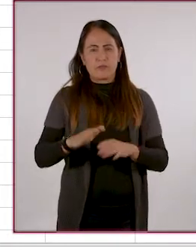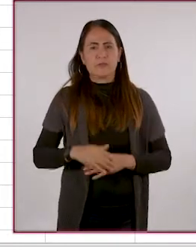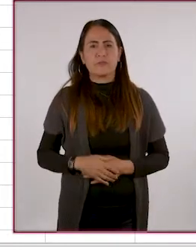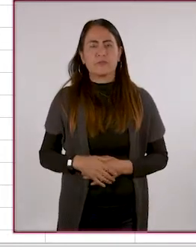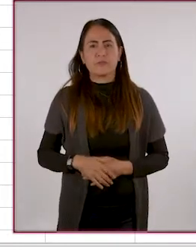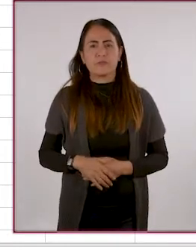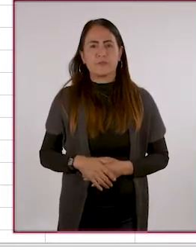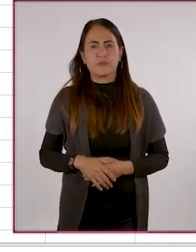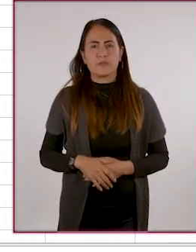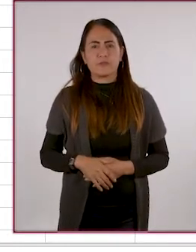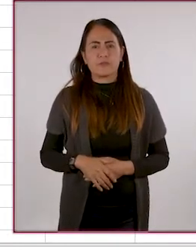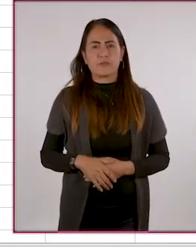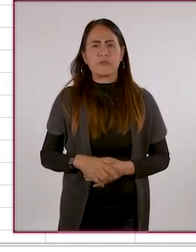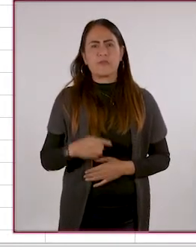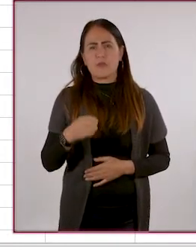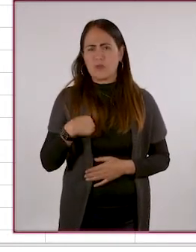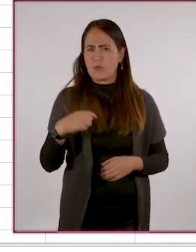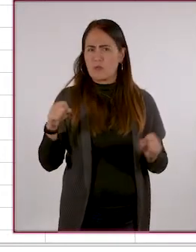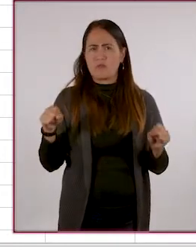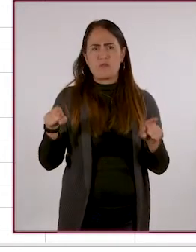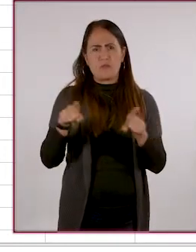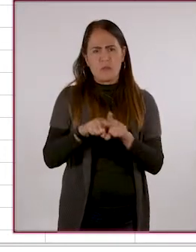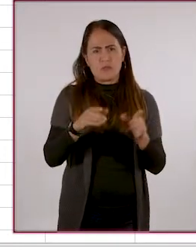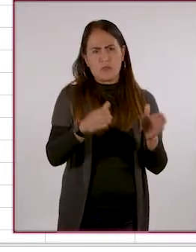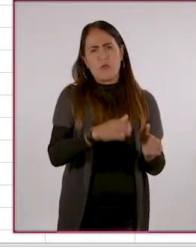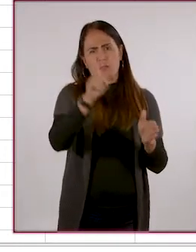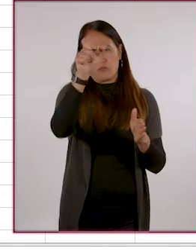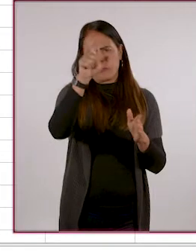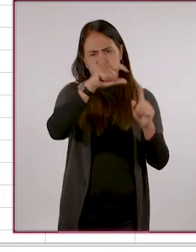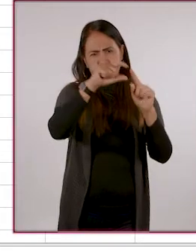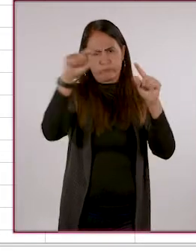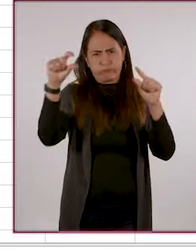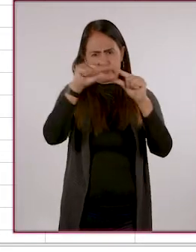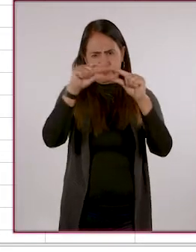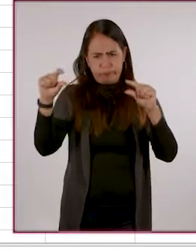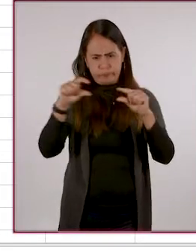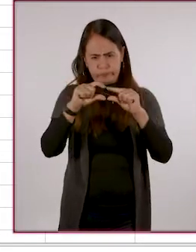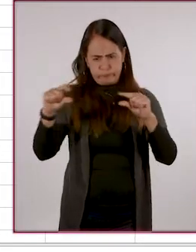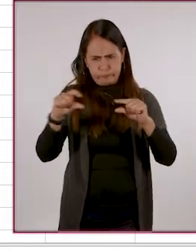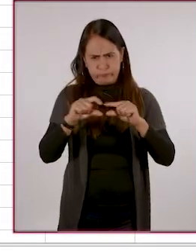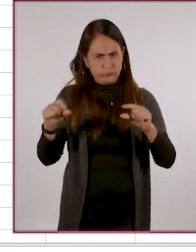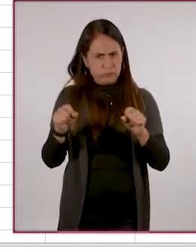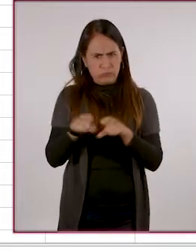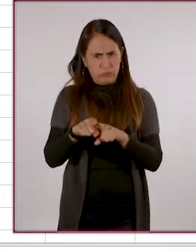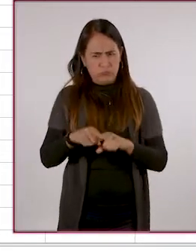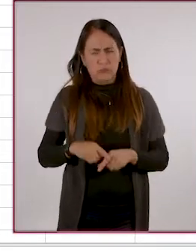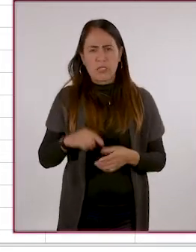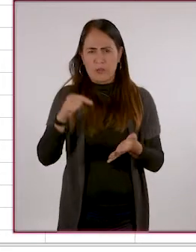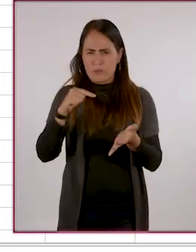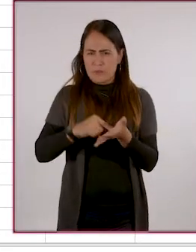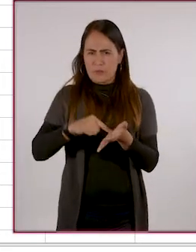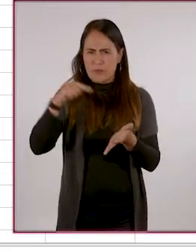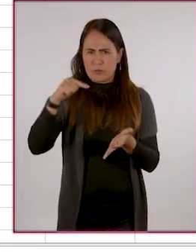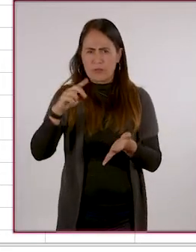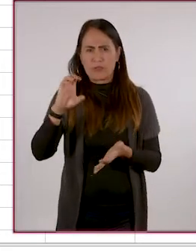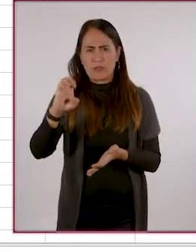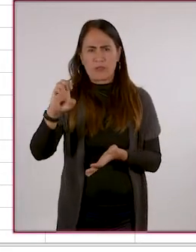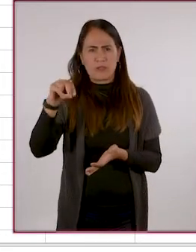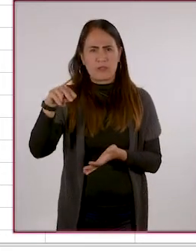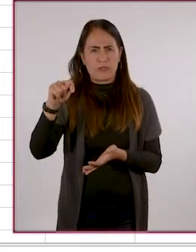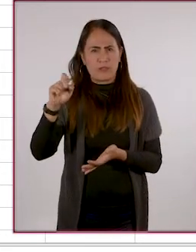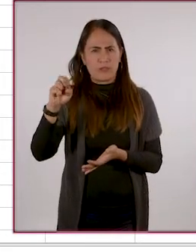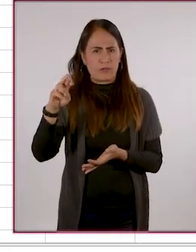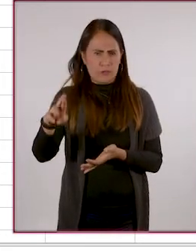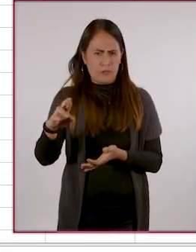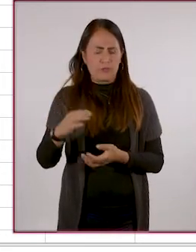total para que no se mueva y yo pueda hacer este mismo cálculo en las siguientes líneas, ¿no? Si le doy Enter me está